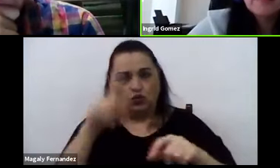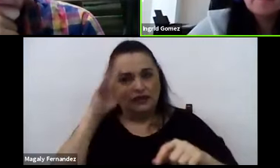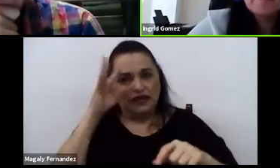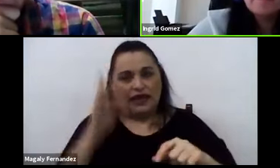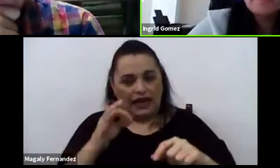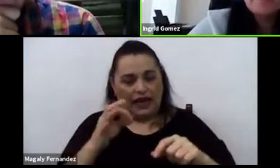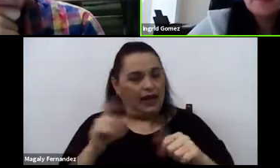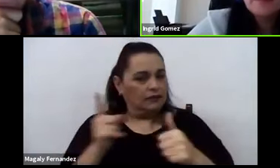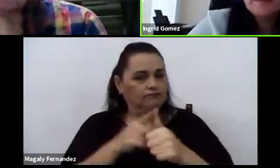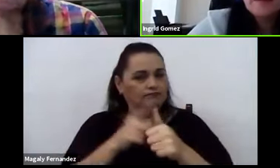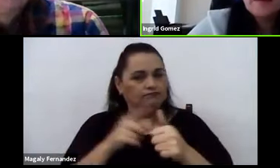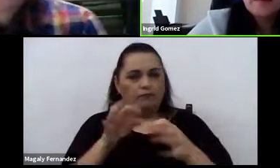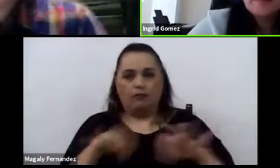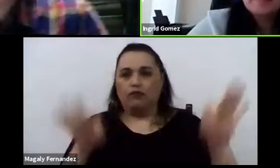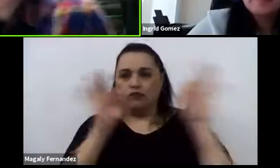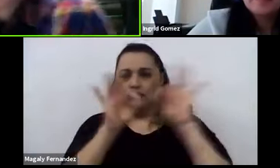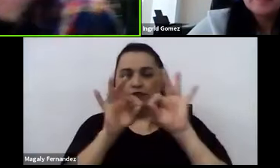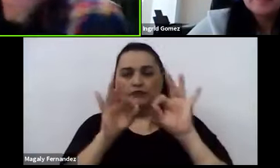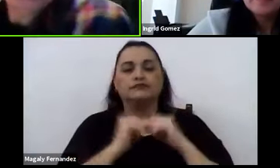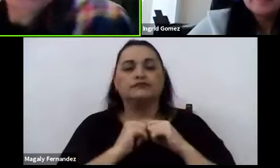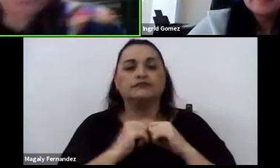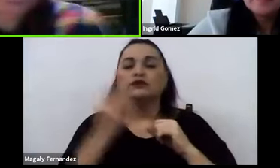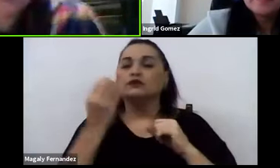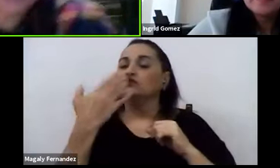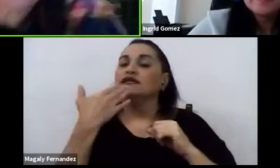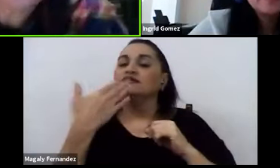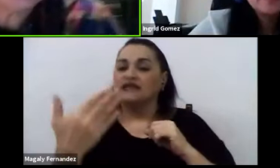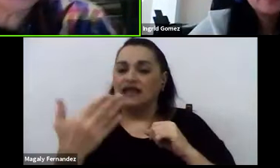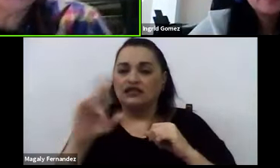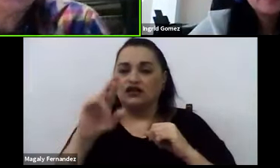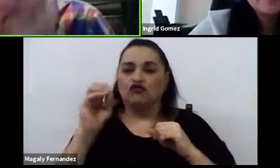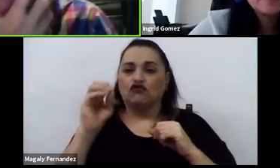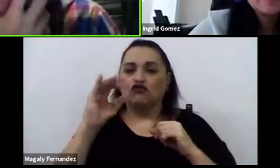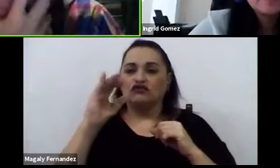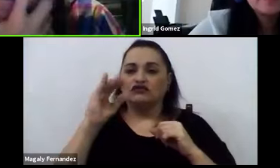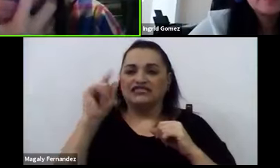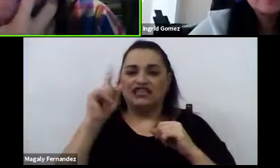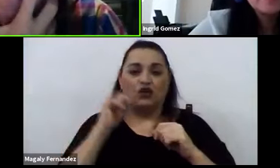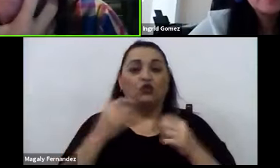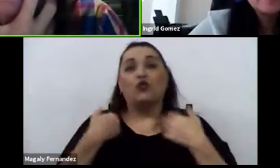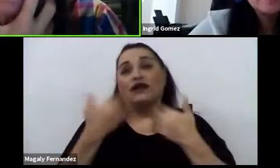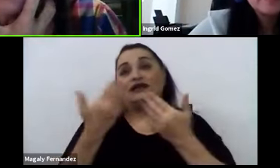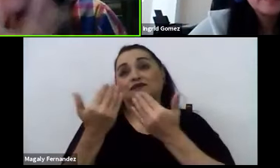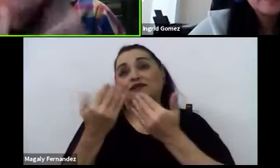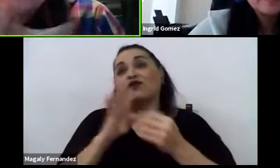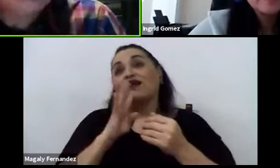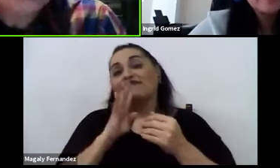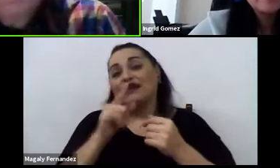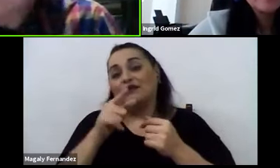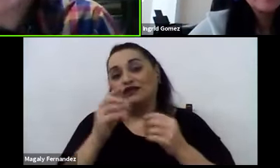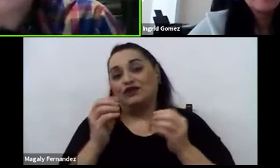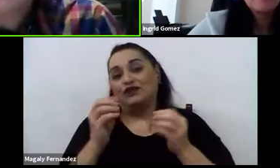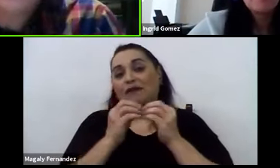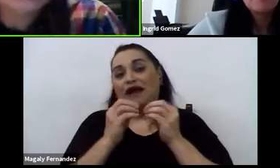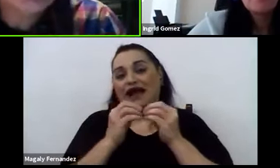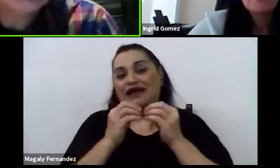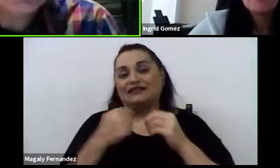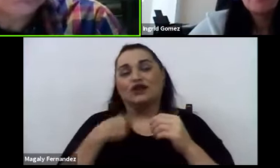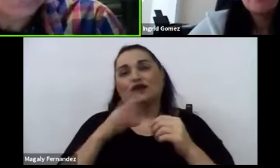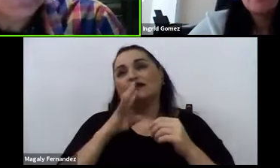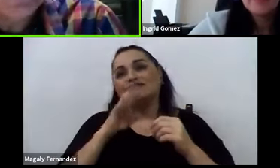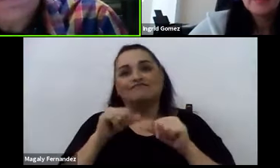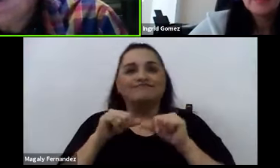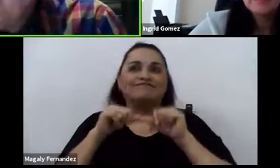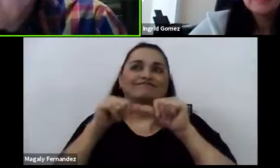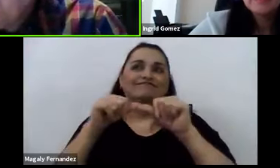prioritarias? Bueno, muchas gracias, Rocío. Yo espero que hablemos de ello como llevamos haciéndolo desde hace